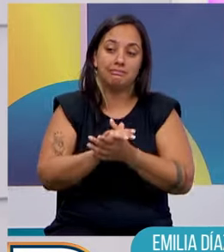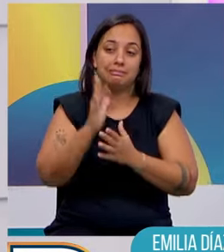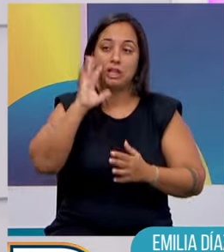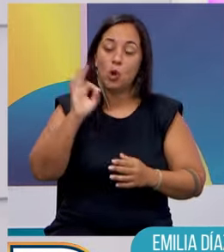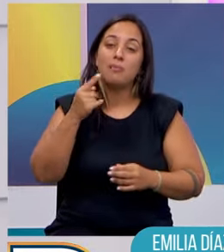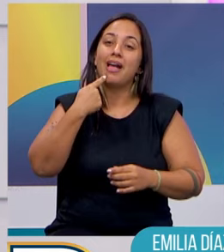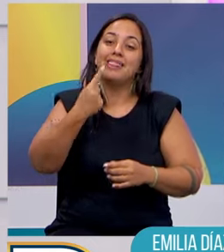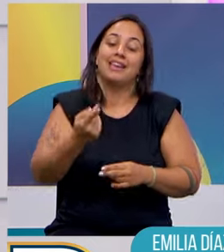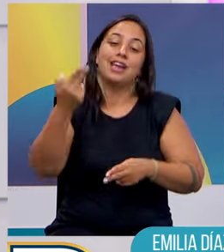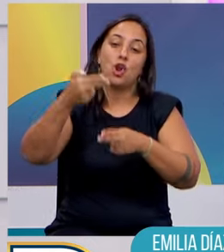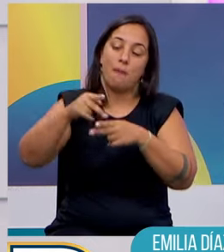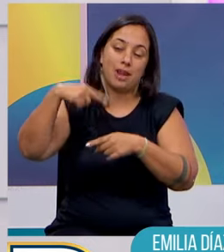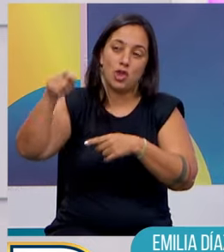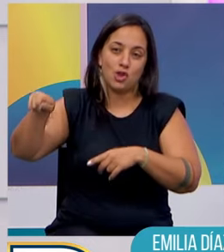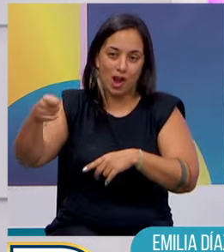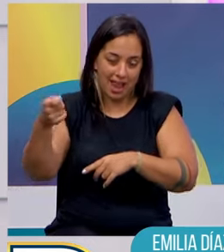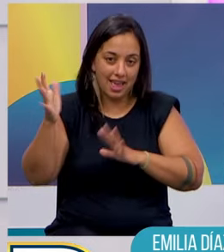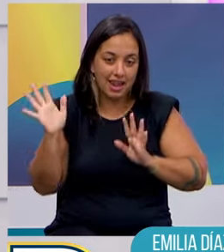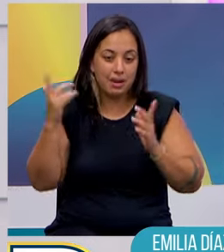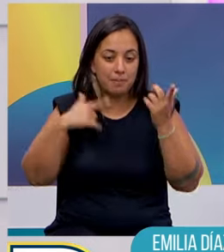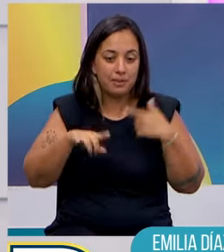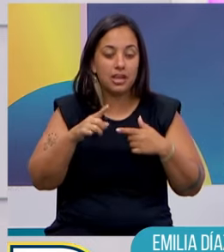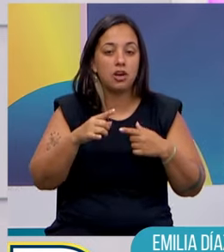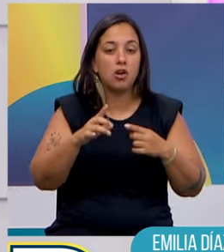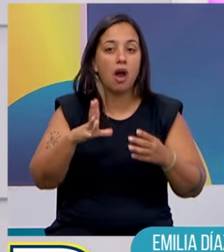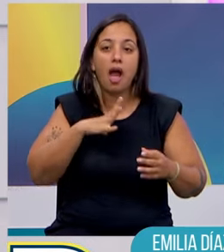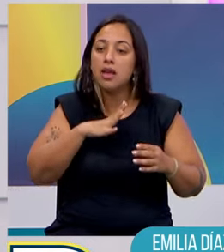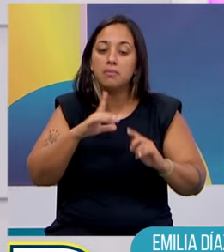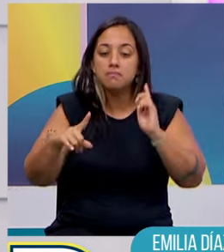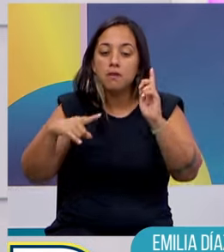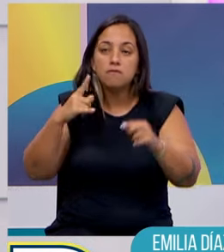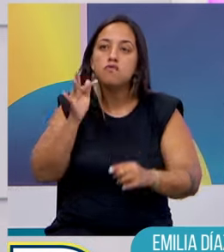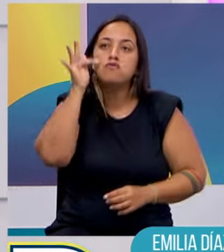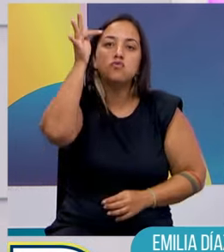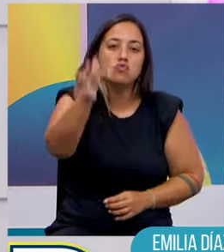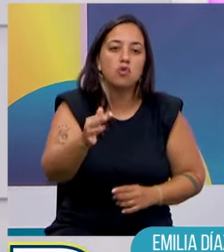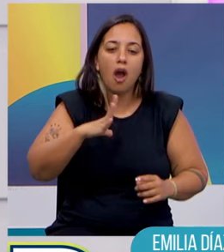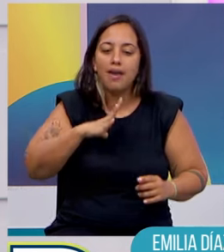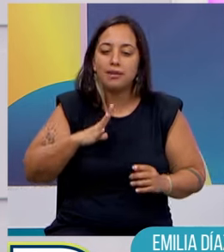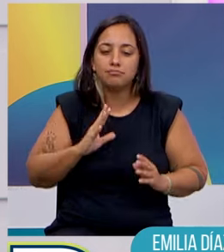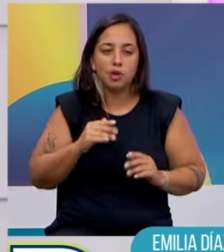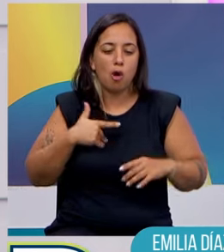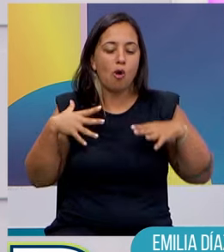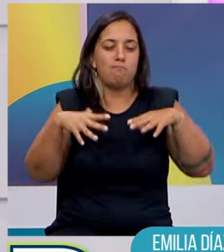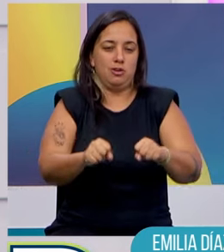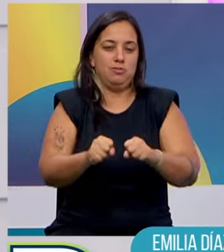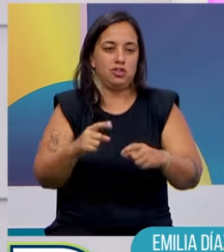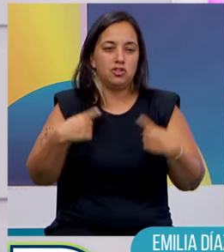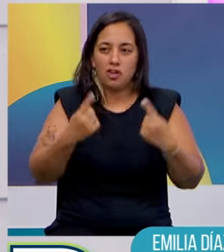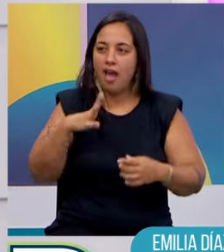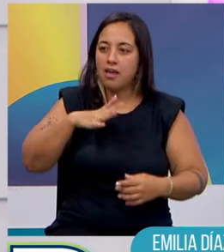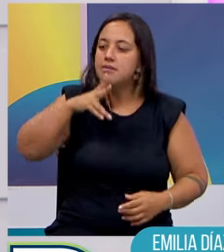otro canal. Va a haber un mañana y en ese mañana estamos todos comprometidos. Claro. Porque todos tenemos hijos, nietos, sobrinos.